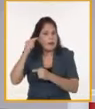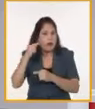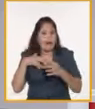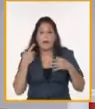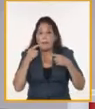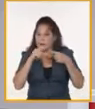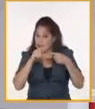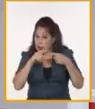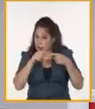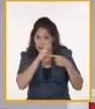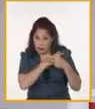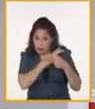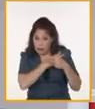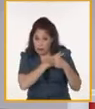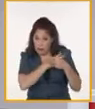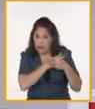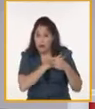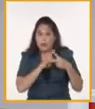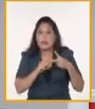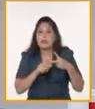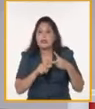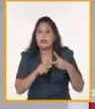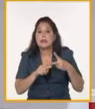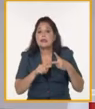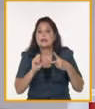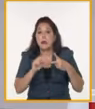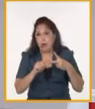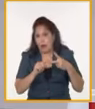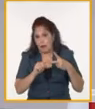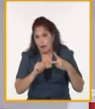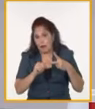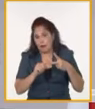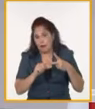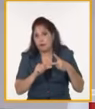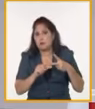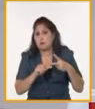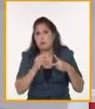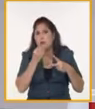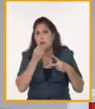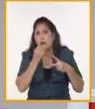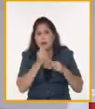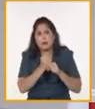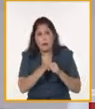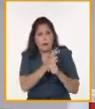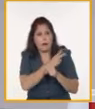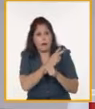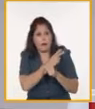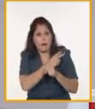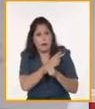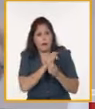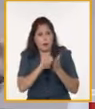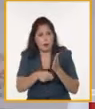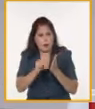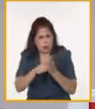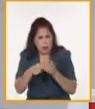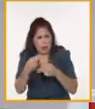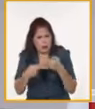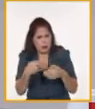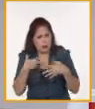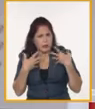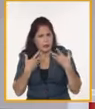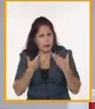tiene que el trabajador por cuenta propia demostrar que él de manera Autónoma o con los trabajadores que tiene que tiene contratado puede ejercer